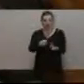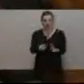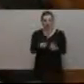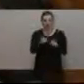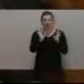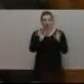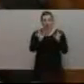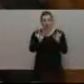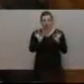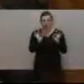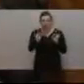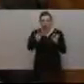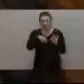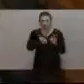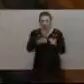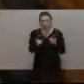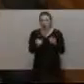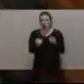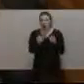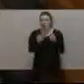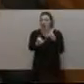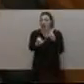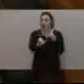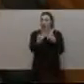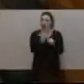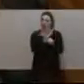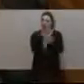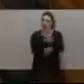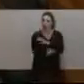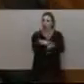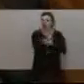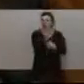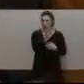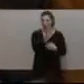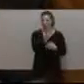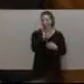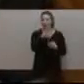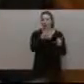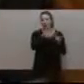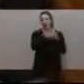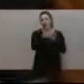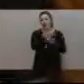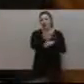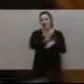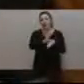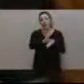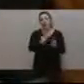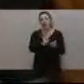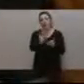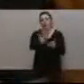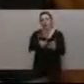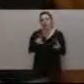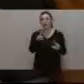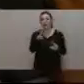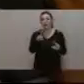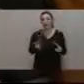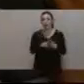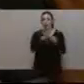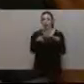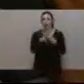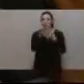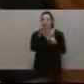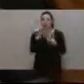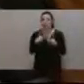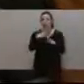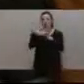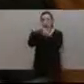hemos abierto una línea de trabajo en lo que se refiere a la Consejería de Servicios y Derechos Sociales en base al